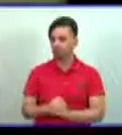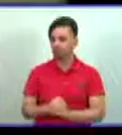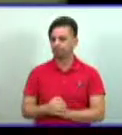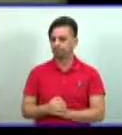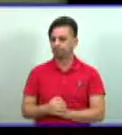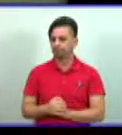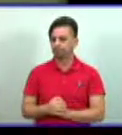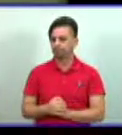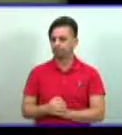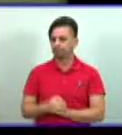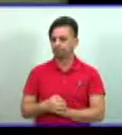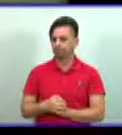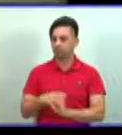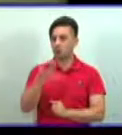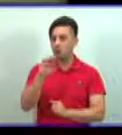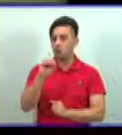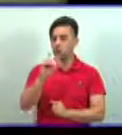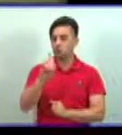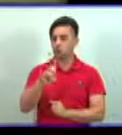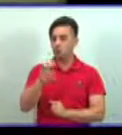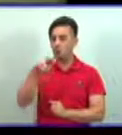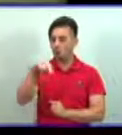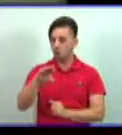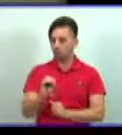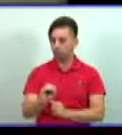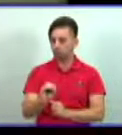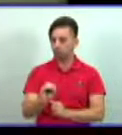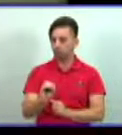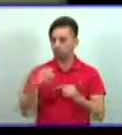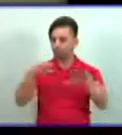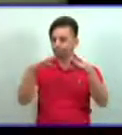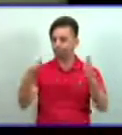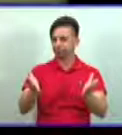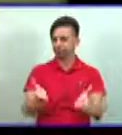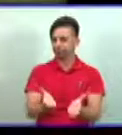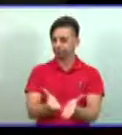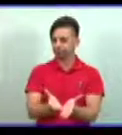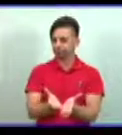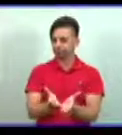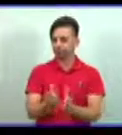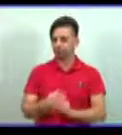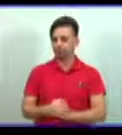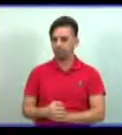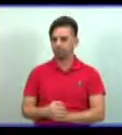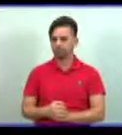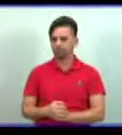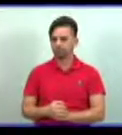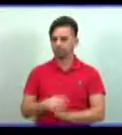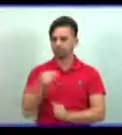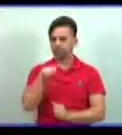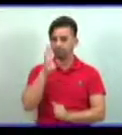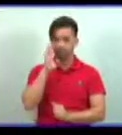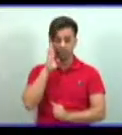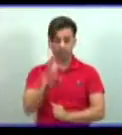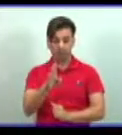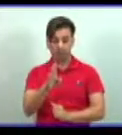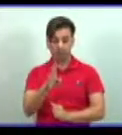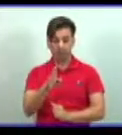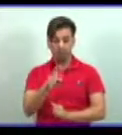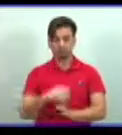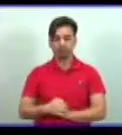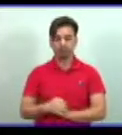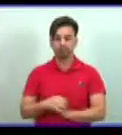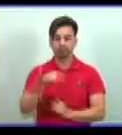la capa de ozono precisamente. Veamos entonces este esquema que les traigo y que nos ayuda a entender cómo